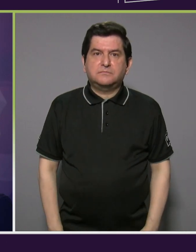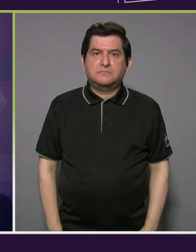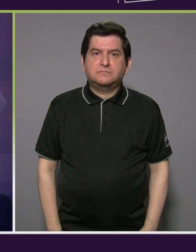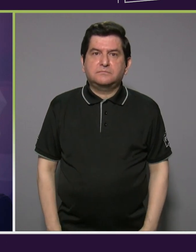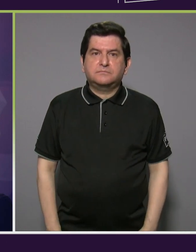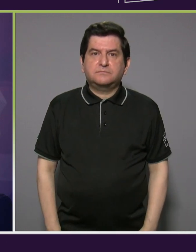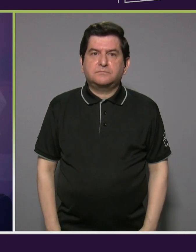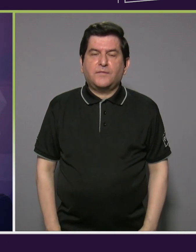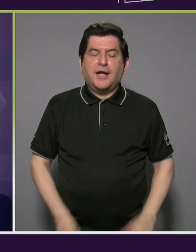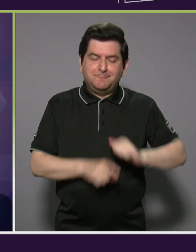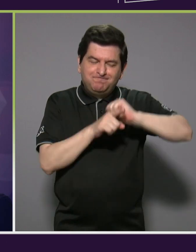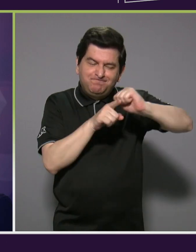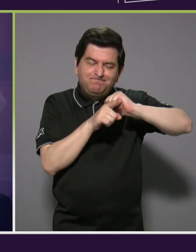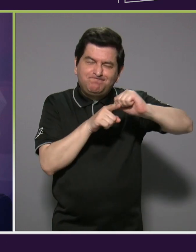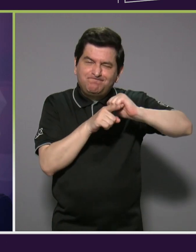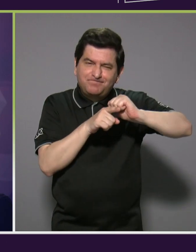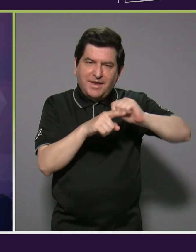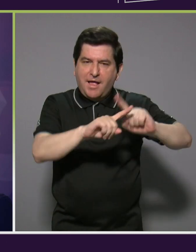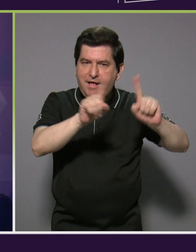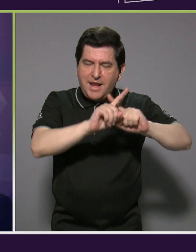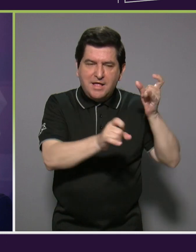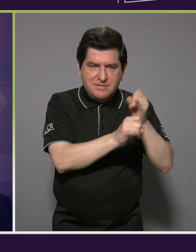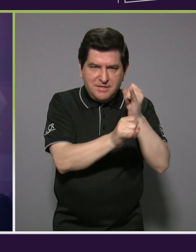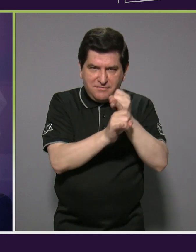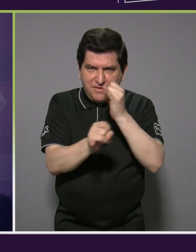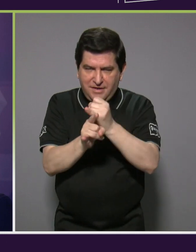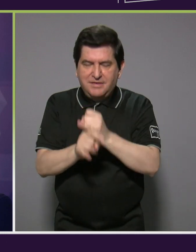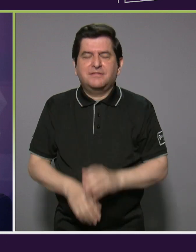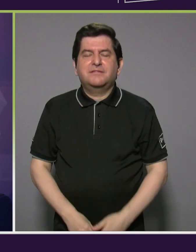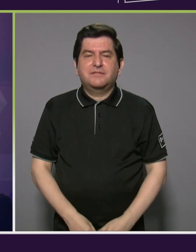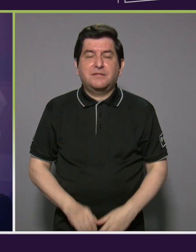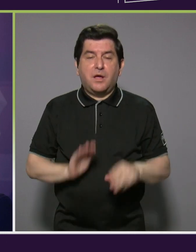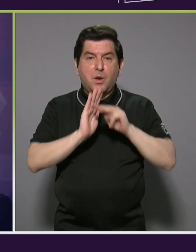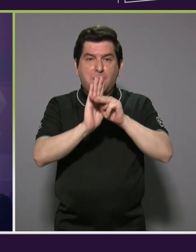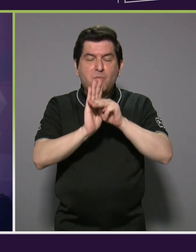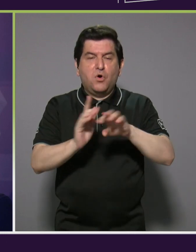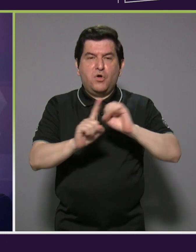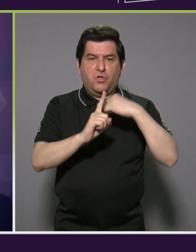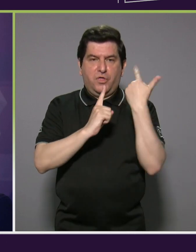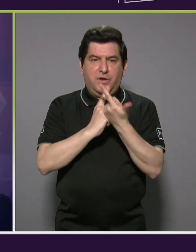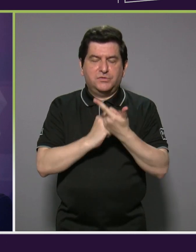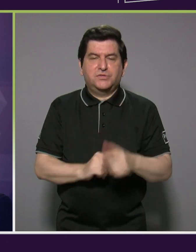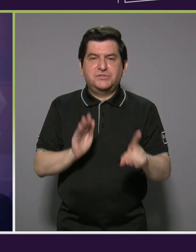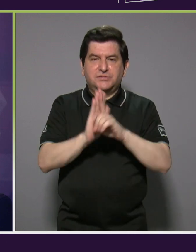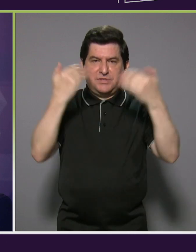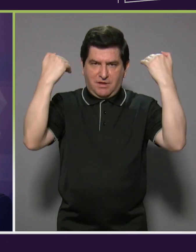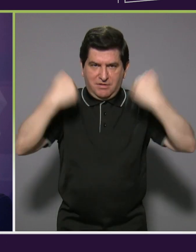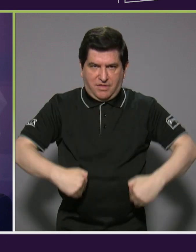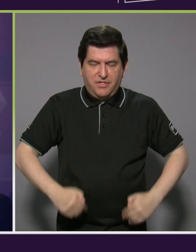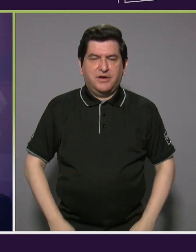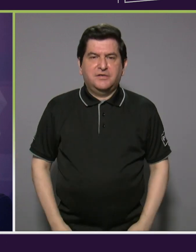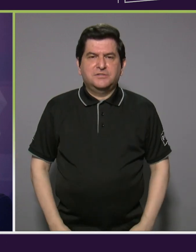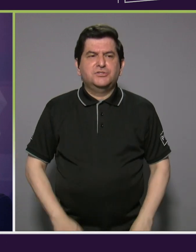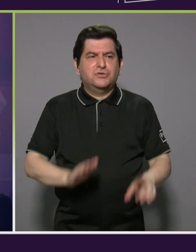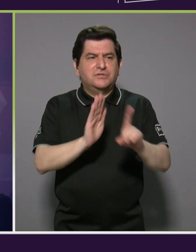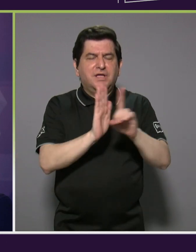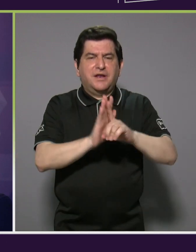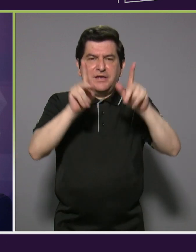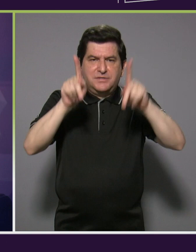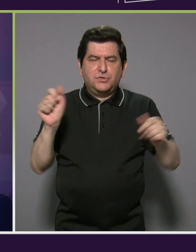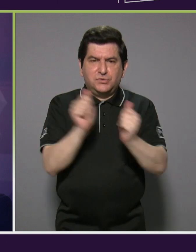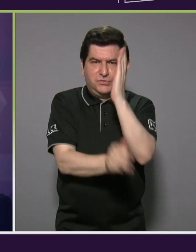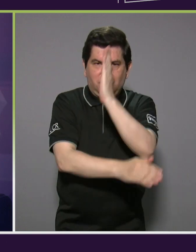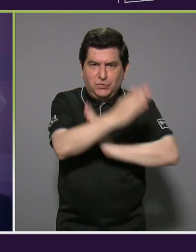Más capacitación a las instituciones bajo ese modelo social de derechos humanos, bajo los derechos de las personas